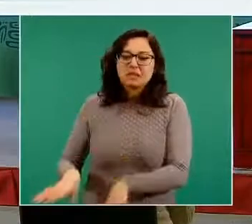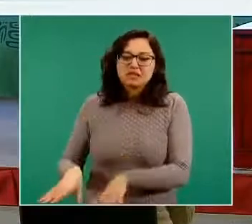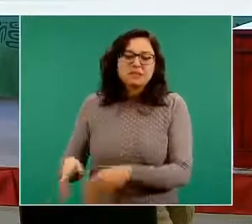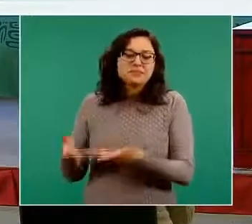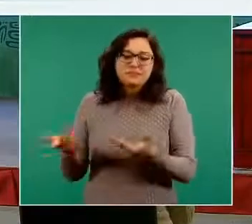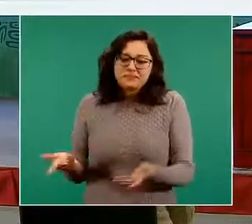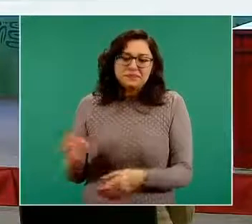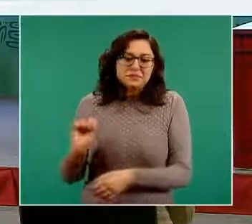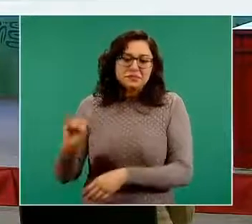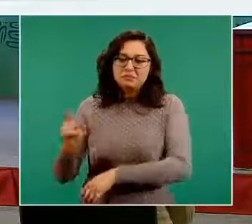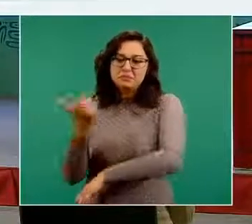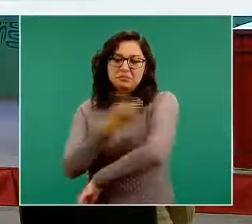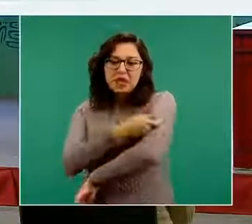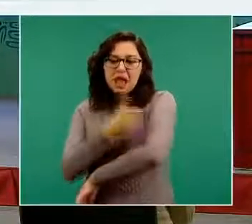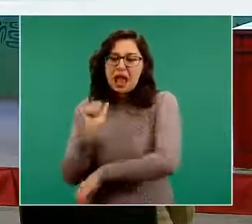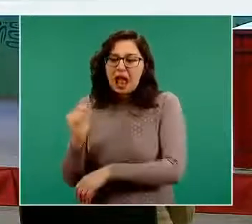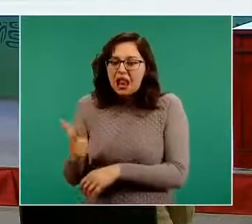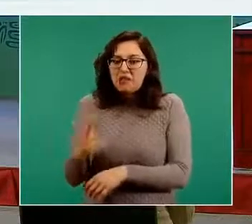dosis que se desperdician.